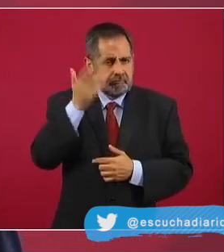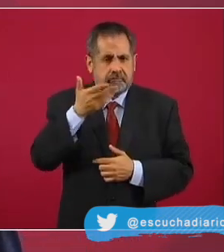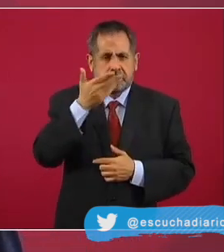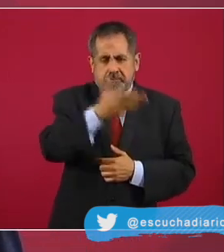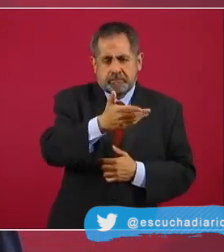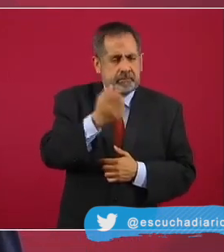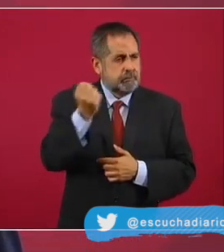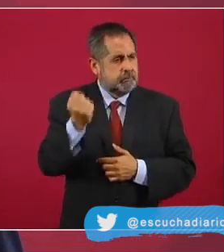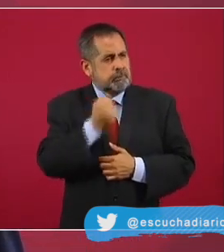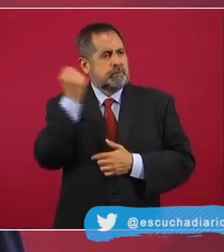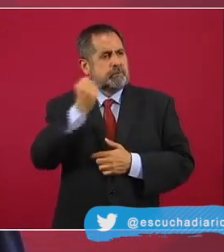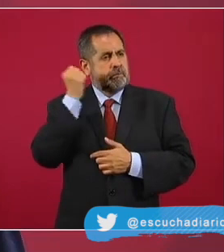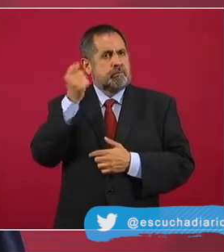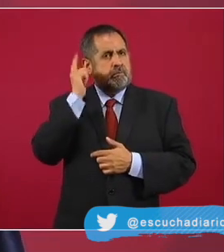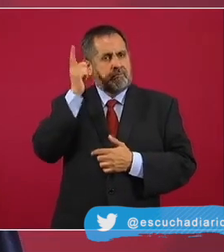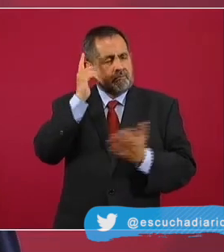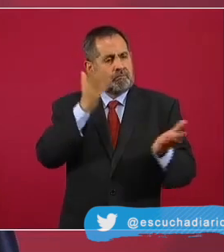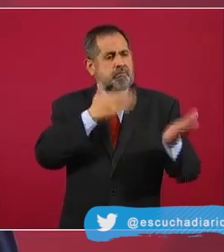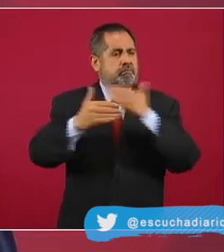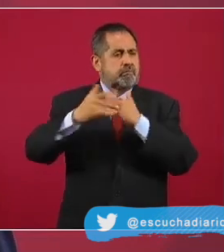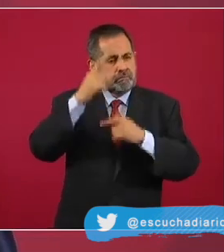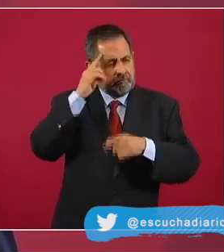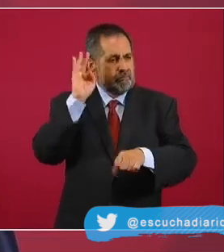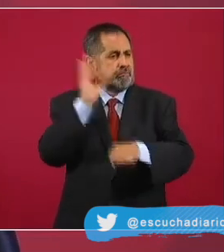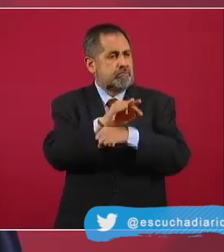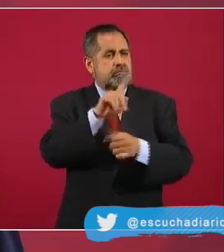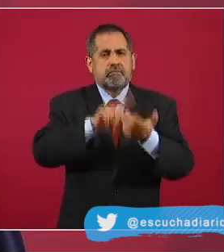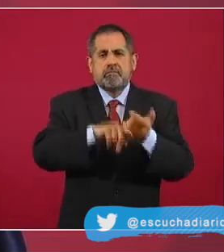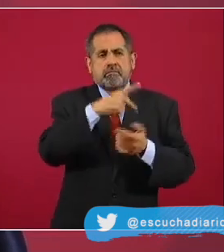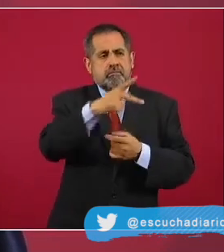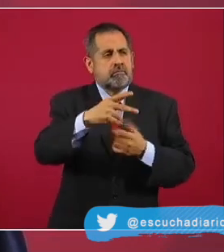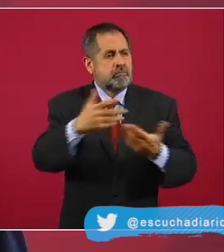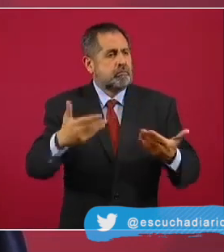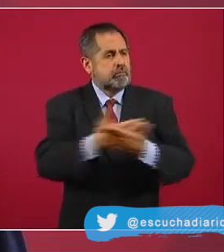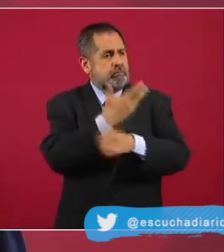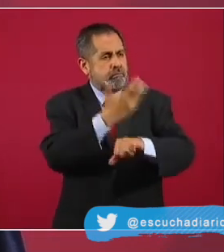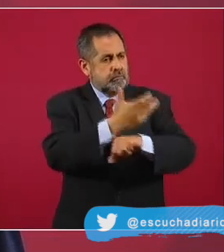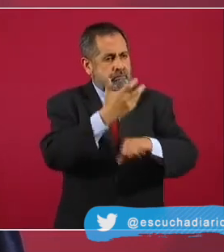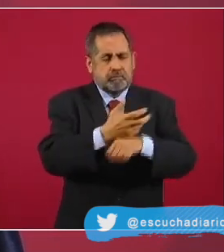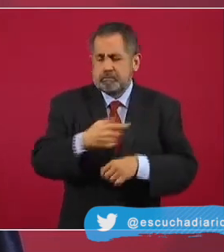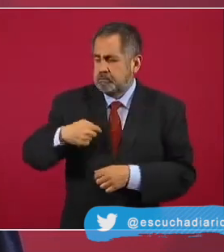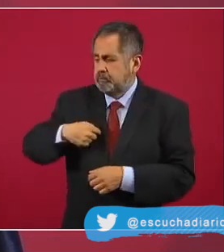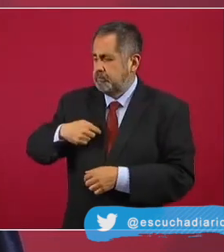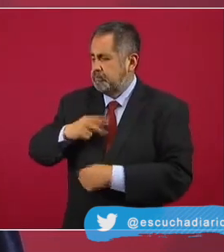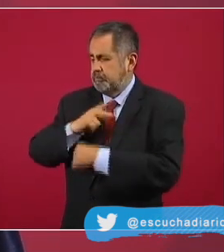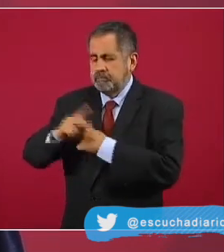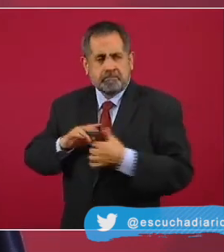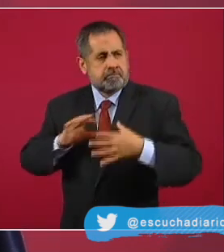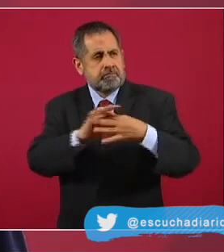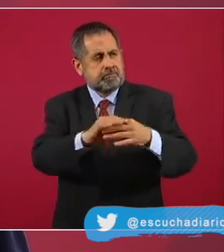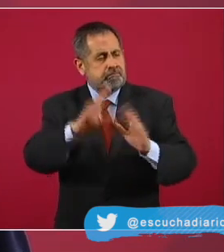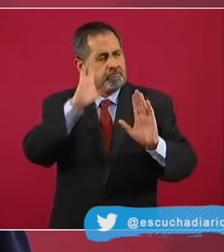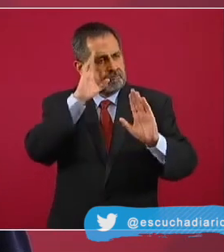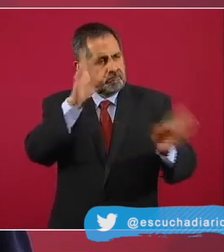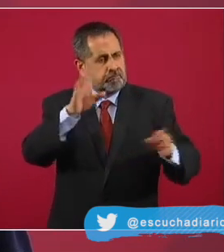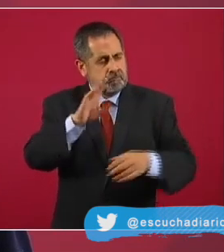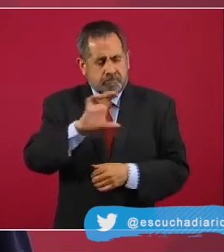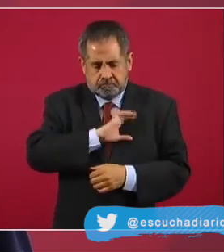la mejor de las suertes por el bien de su pueblo y de nuestras naciones. Un saludo